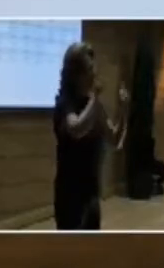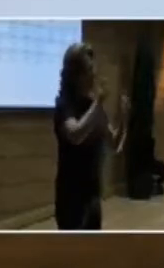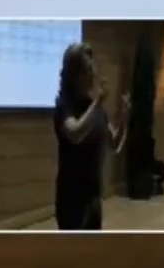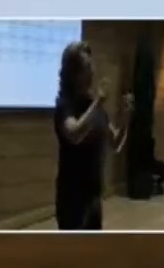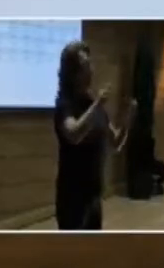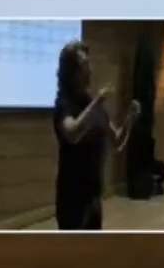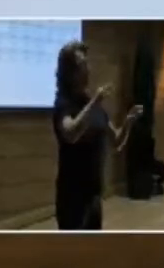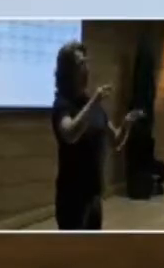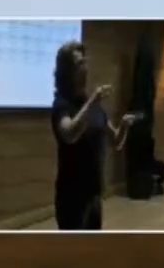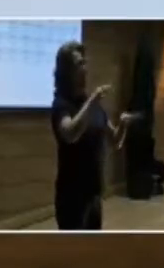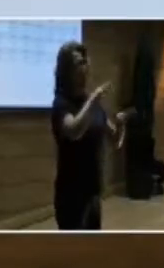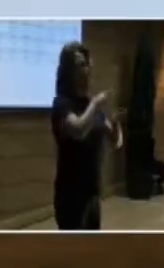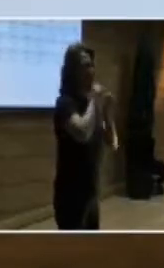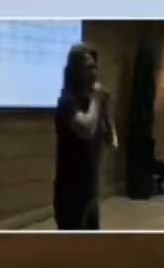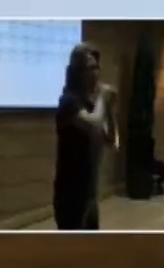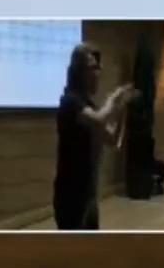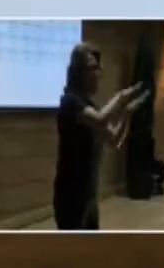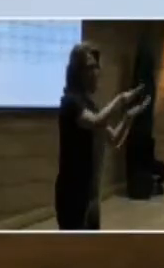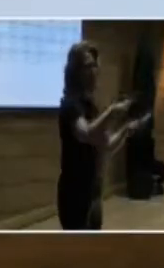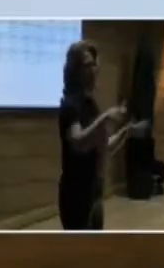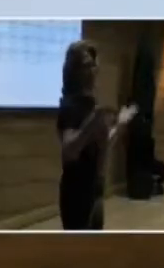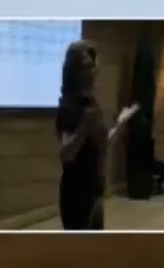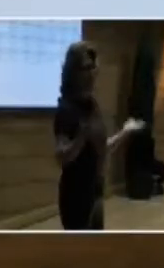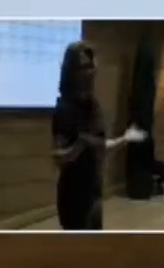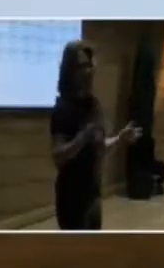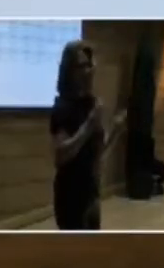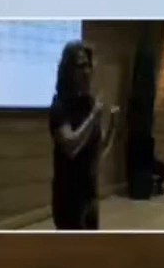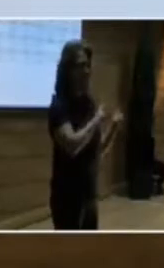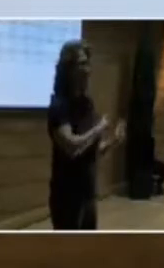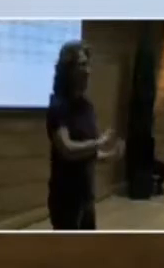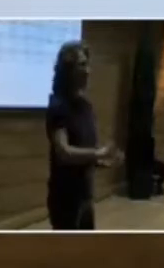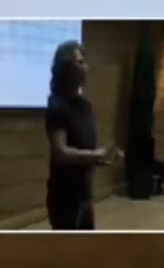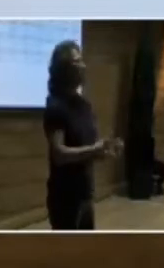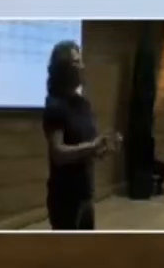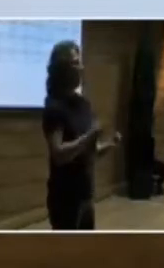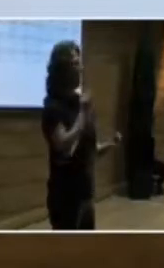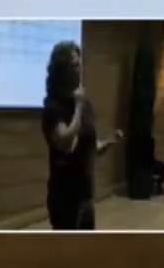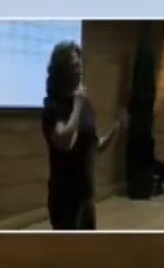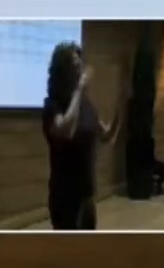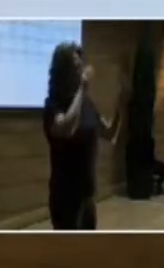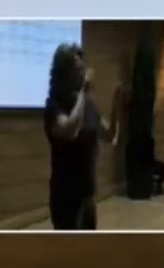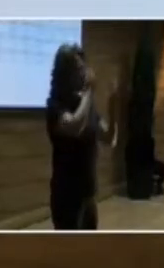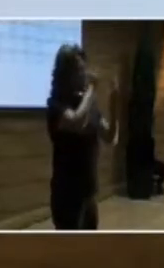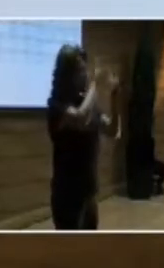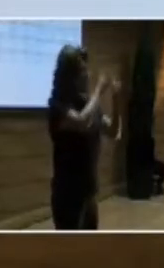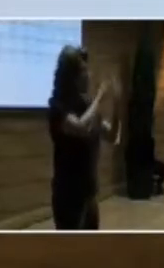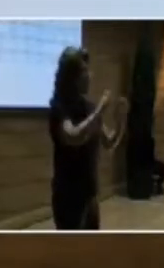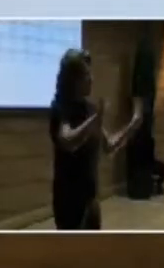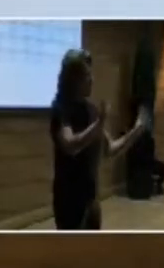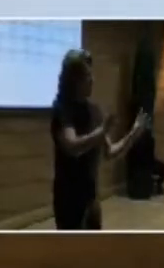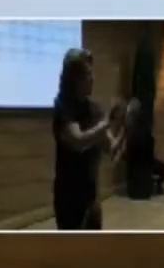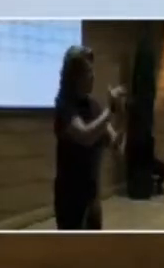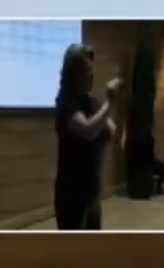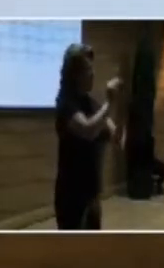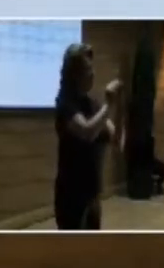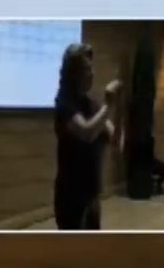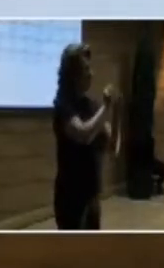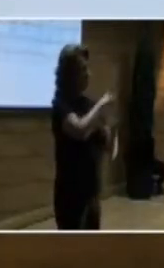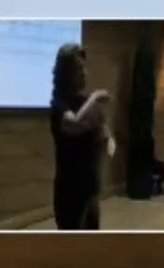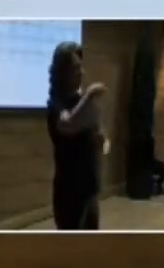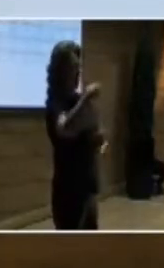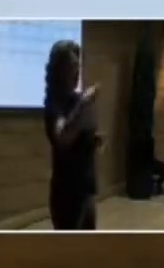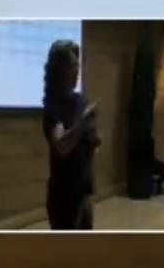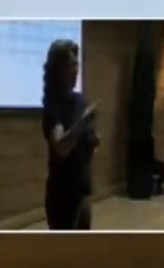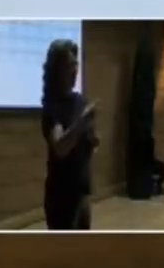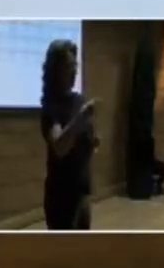hasta 13 estudios de prevalencia. Si se revisan los 13 estudios, creo que podemos decir que la prevalencia media en España